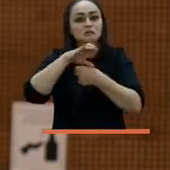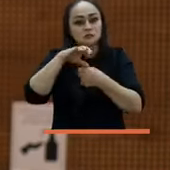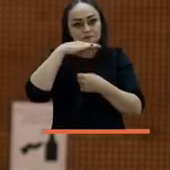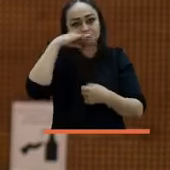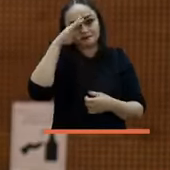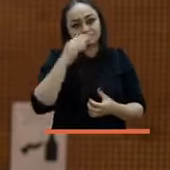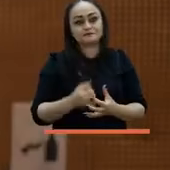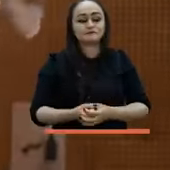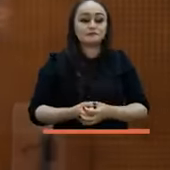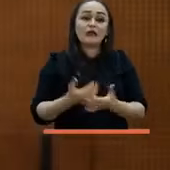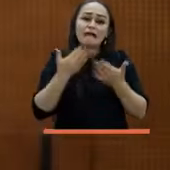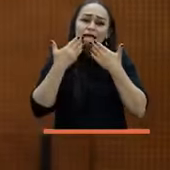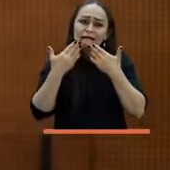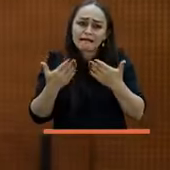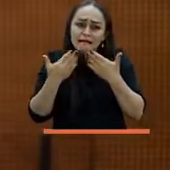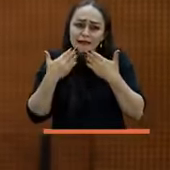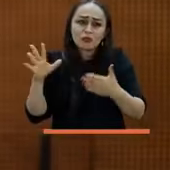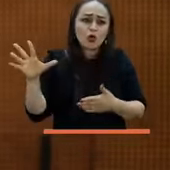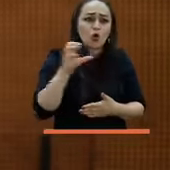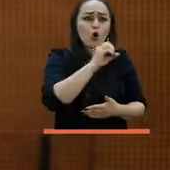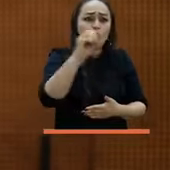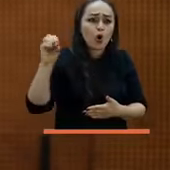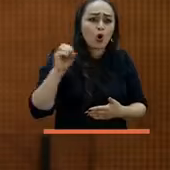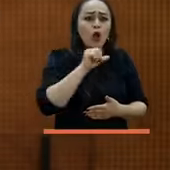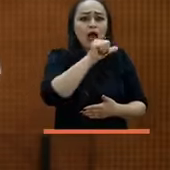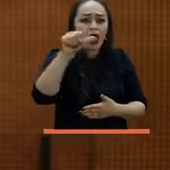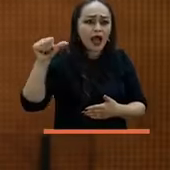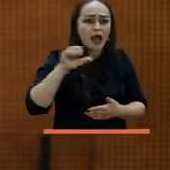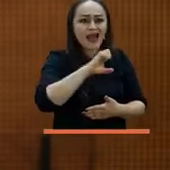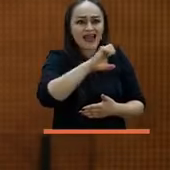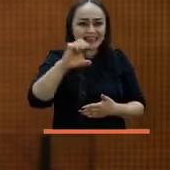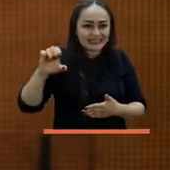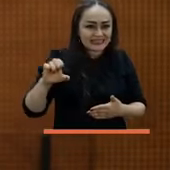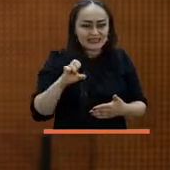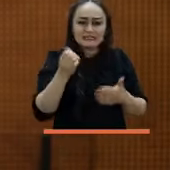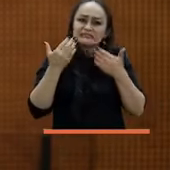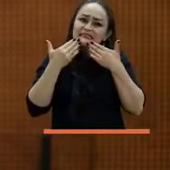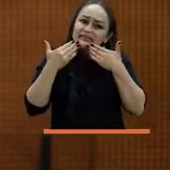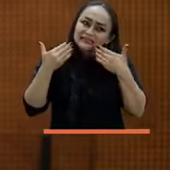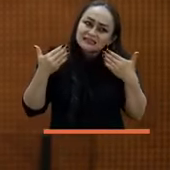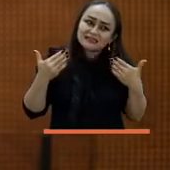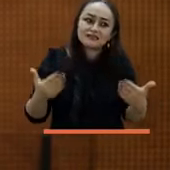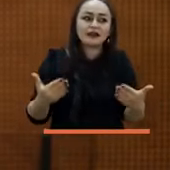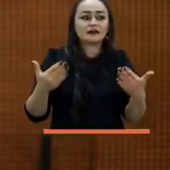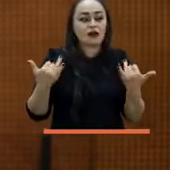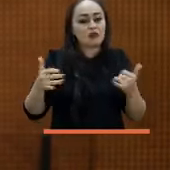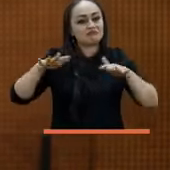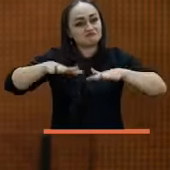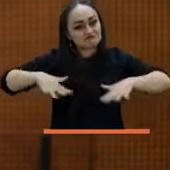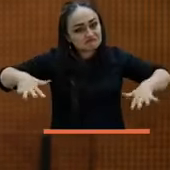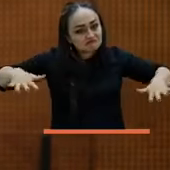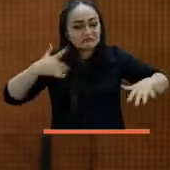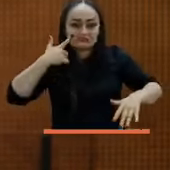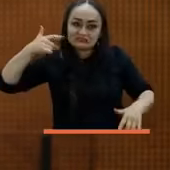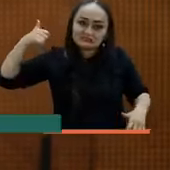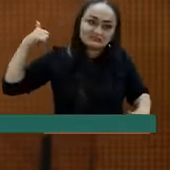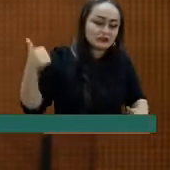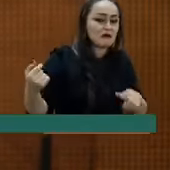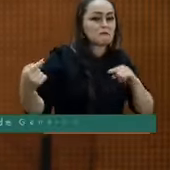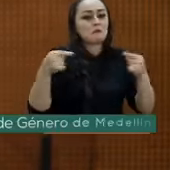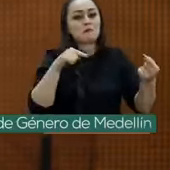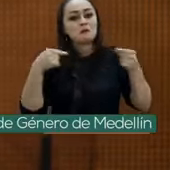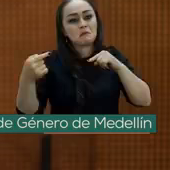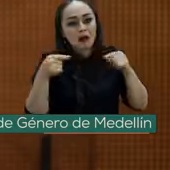alejó gracias gracias a todas a todos a todos por ese espacio muy rico poder discutir y conversar alrededor